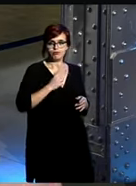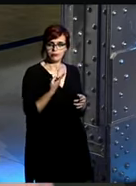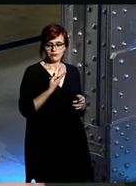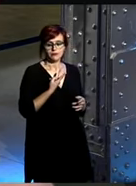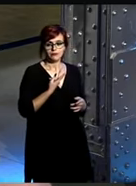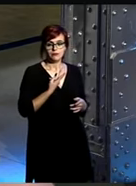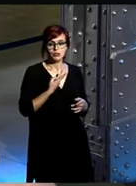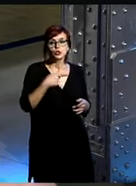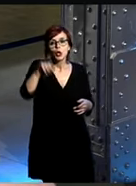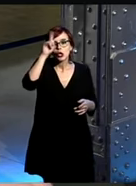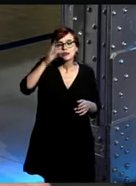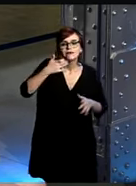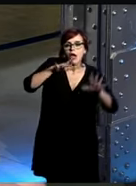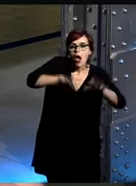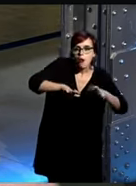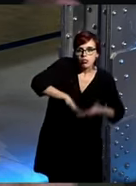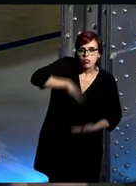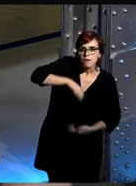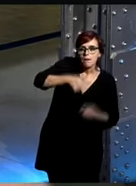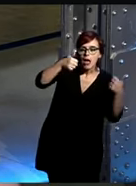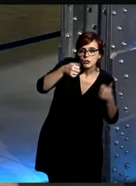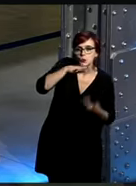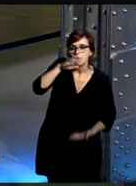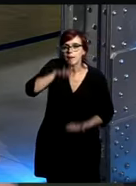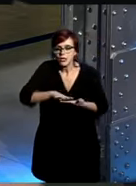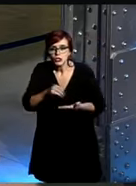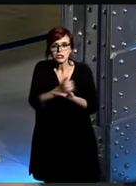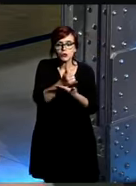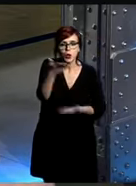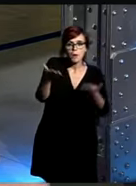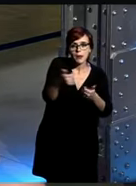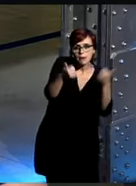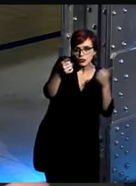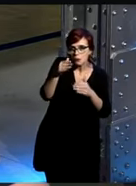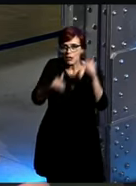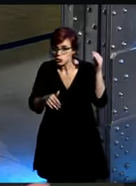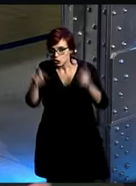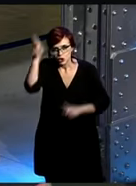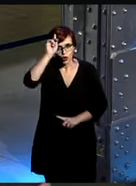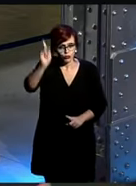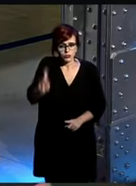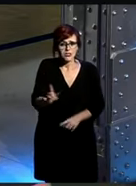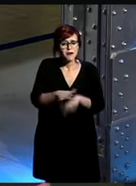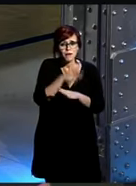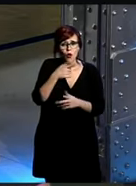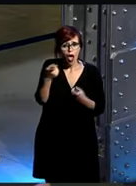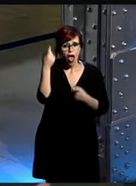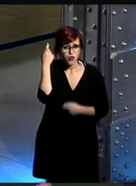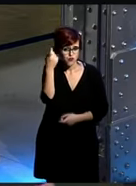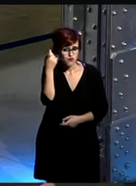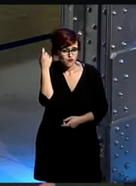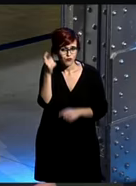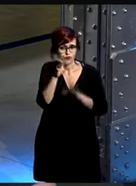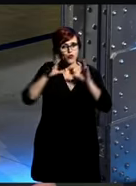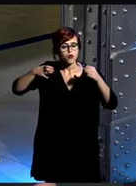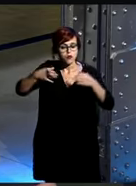podría decir si aprendieron más o aprendieron menos, si aprendieron más que en otras asignaturas o menos. Sí. Lo que sí puedo decir es que casi la mitad de ellos